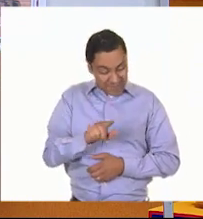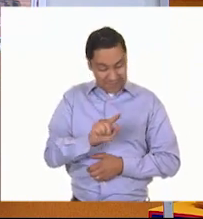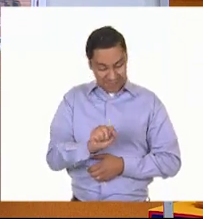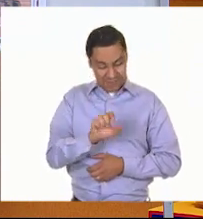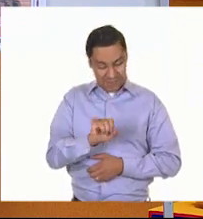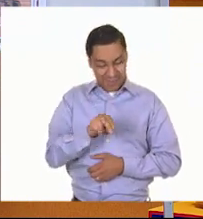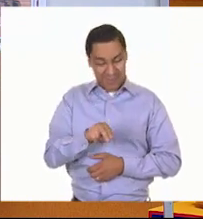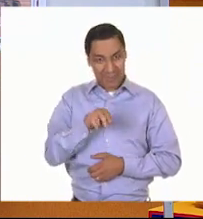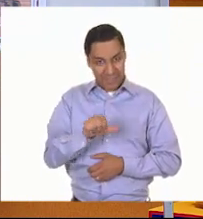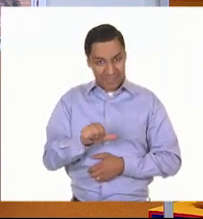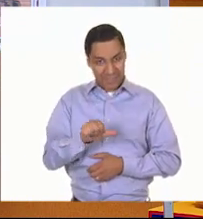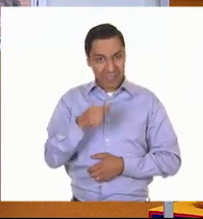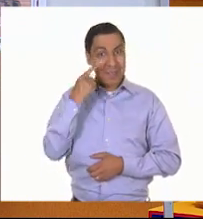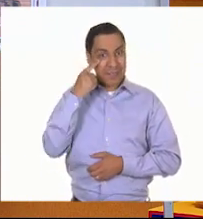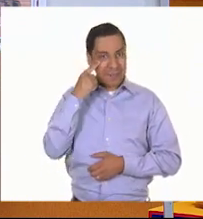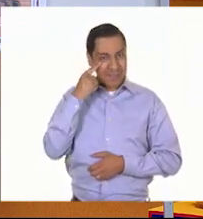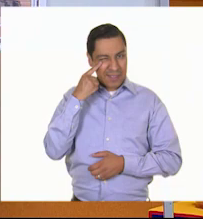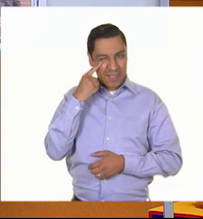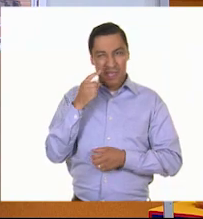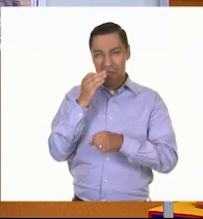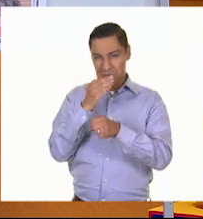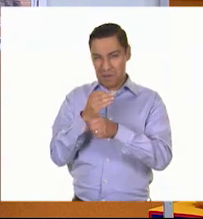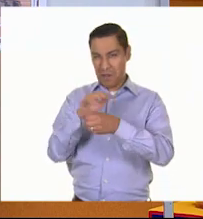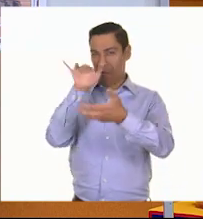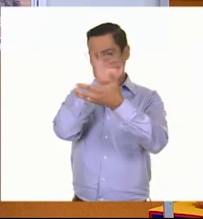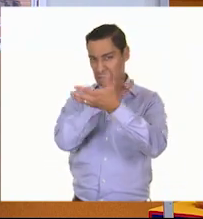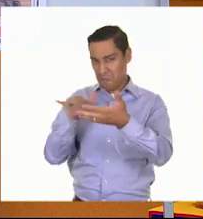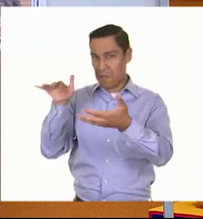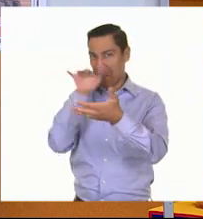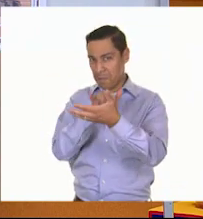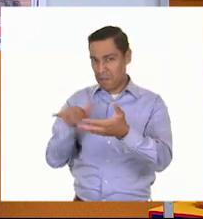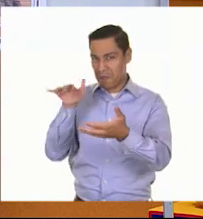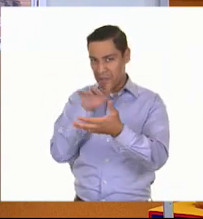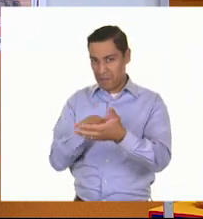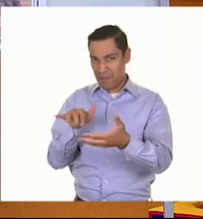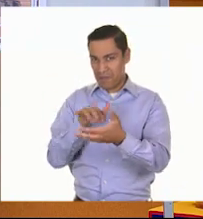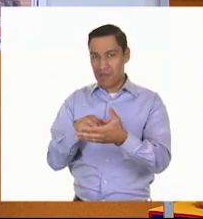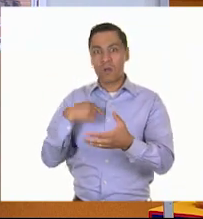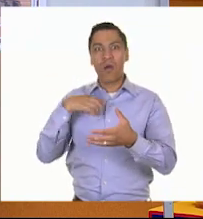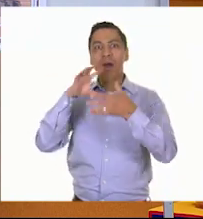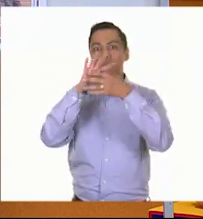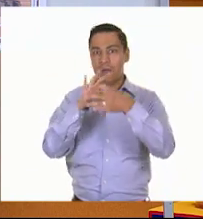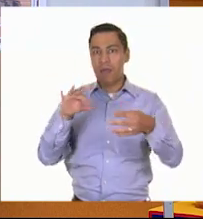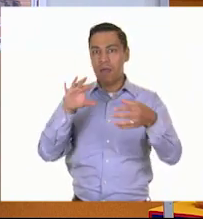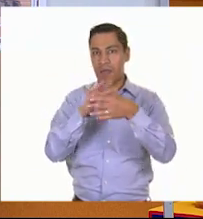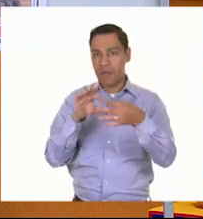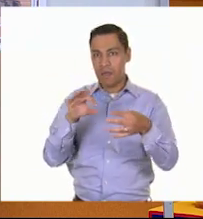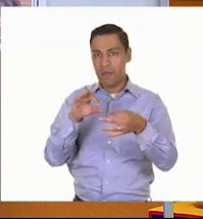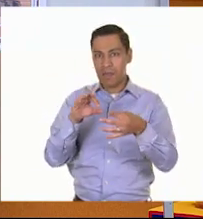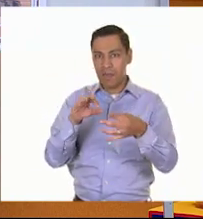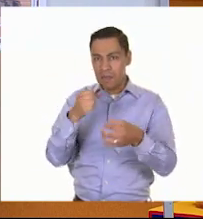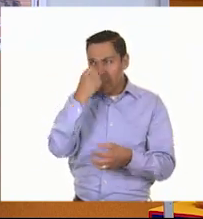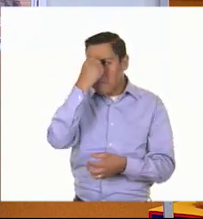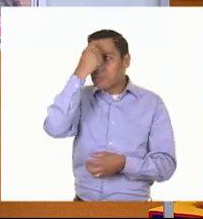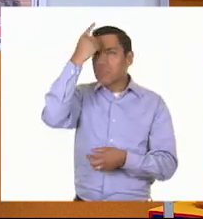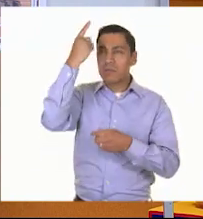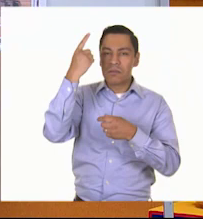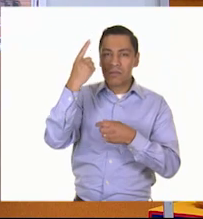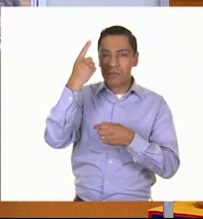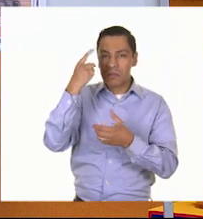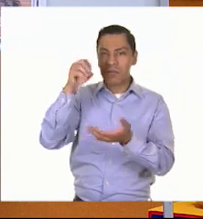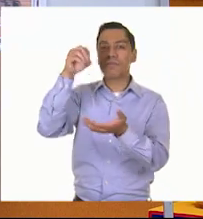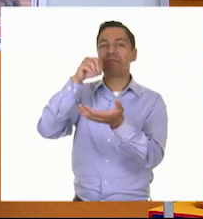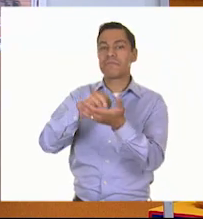va a encantar la siguiente reflexión que salió en la editorial. Recordemos que en la editorial los redactores pueden expresar